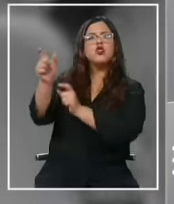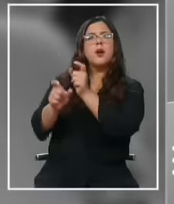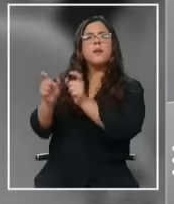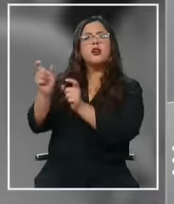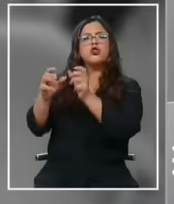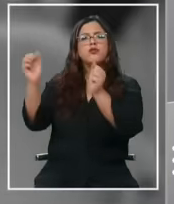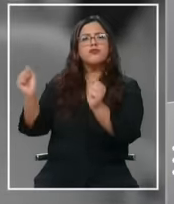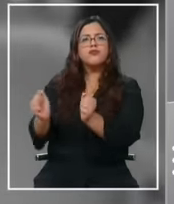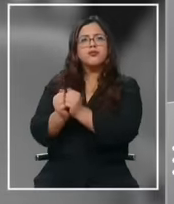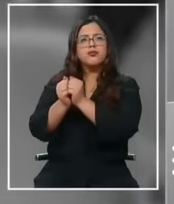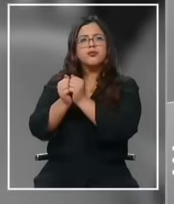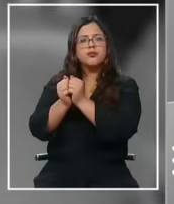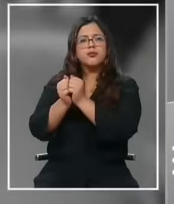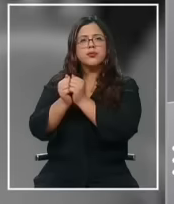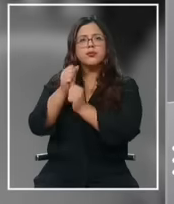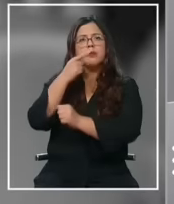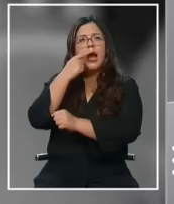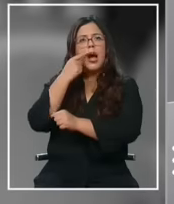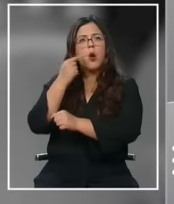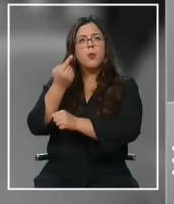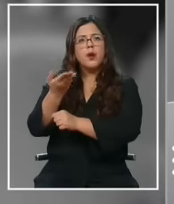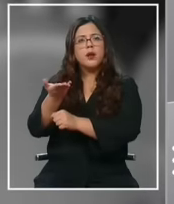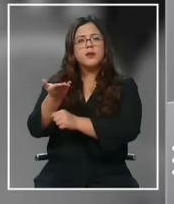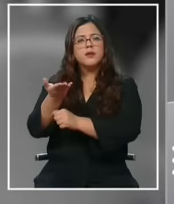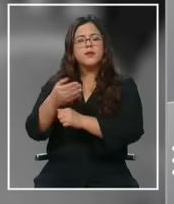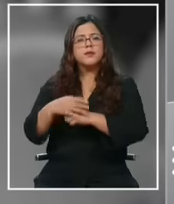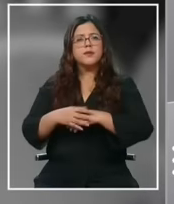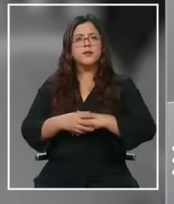que acompañaba al sospechoso?